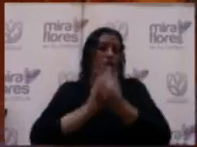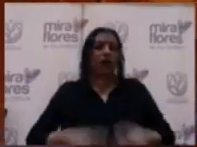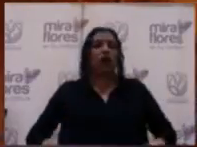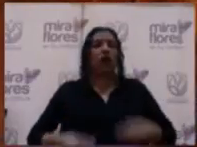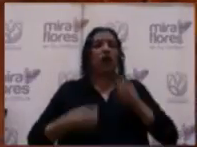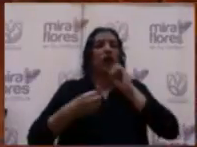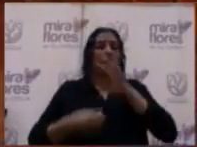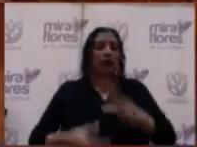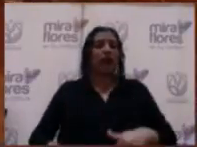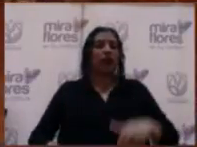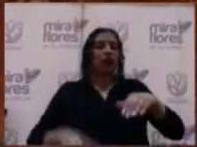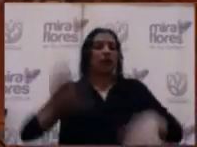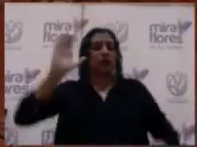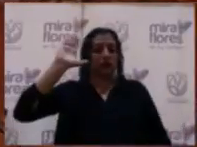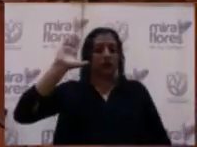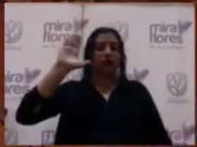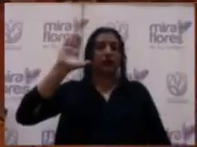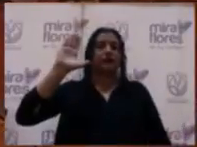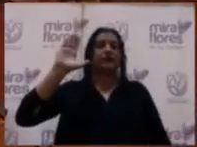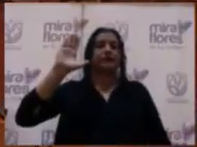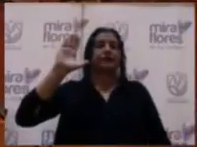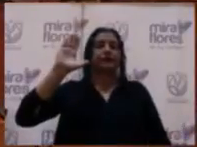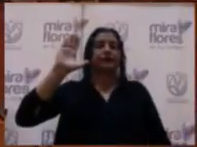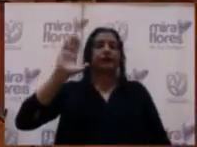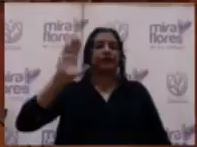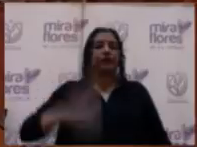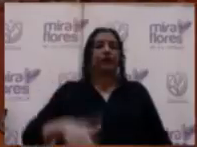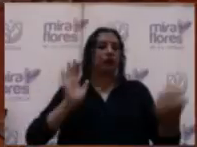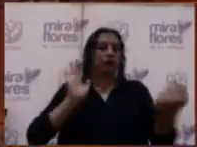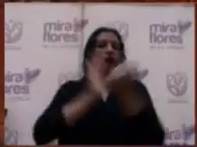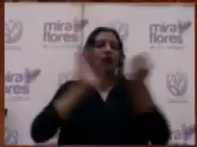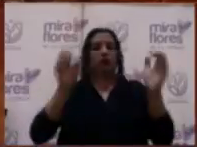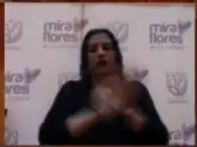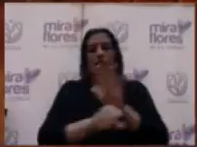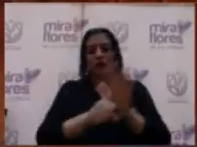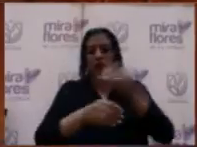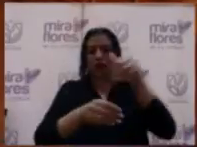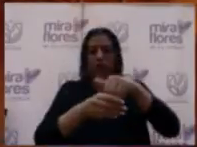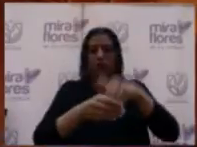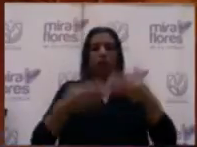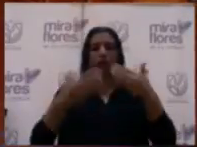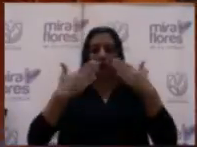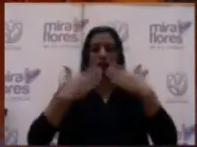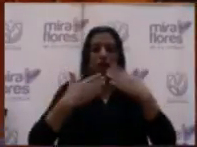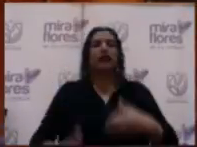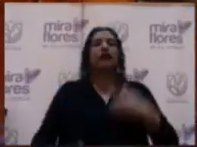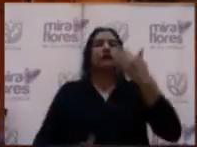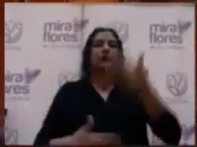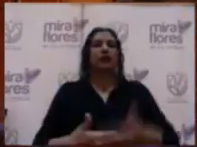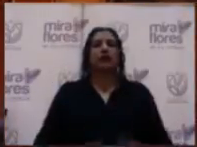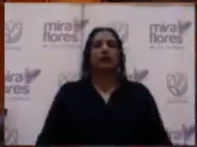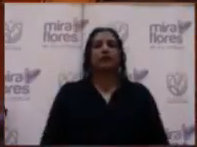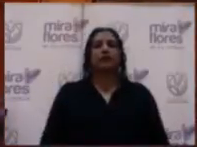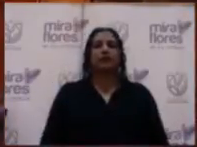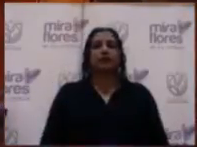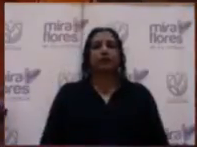expresarlo en señal de conformidad. Ha quedado aprobado por unanimidad de votos. Muchas gracias. Vamos al siguiente punto, por